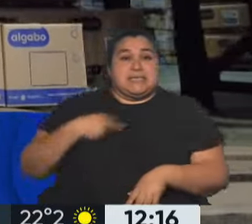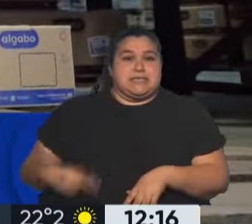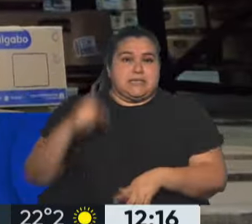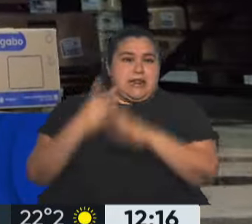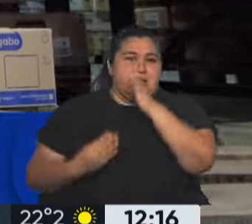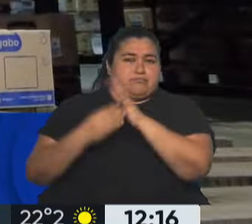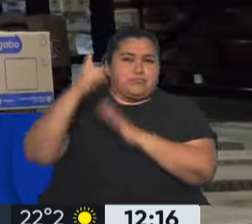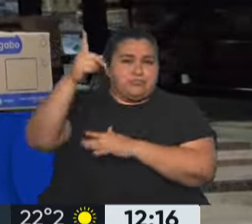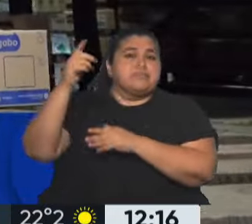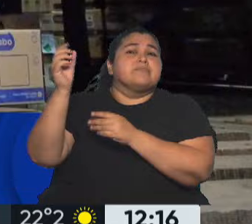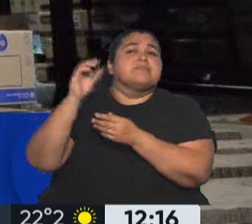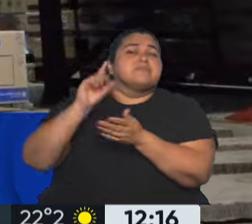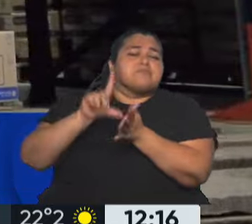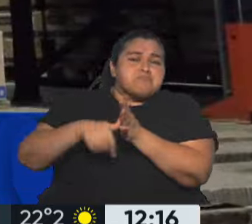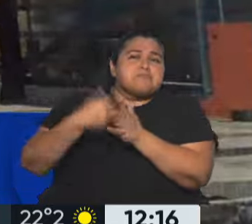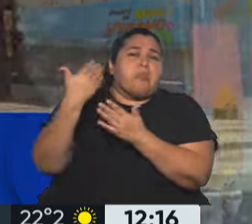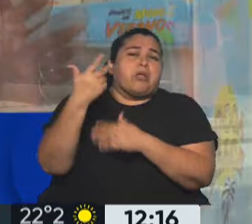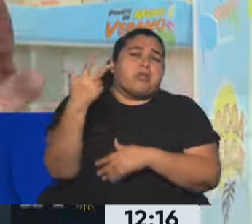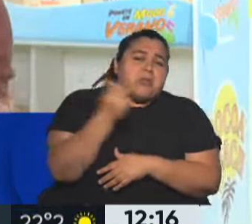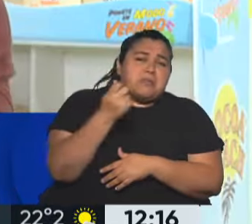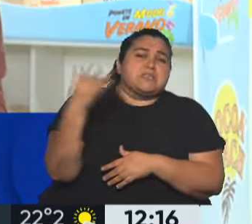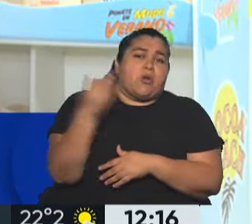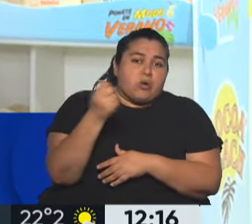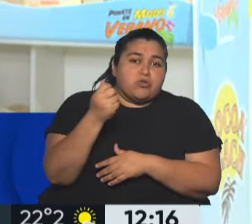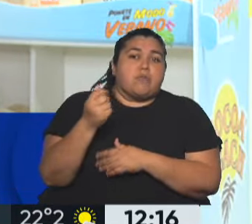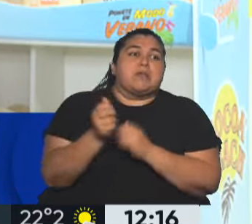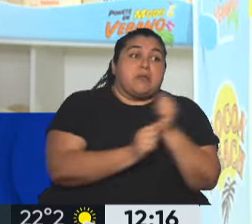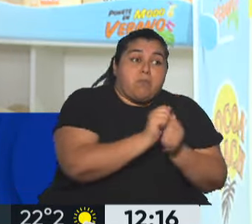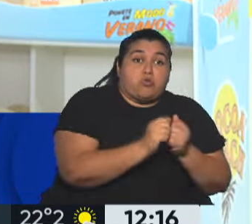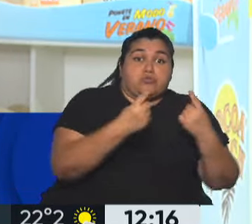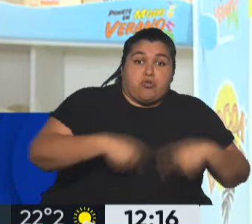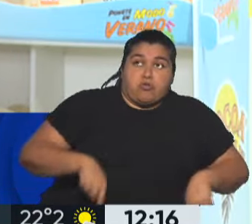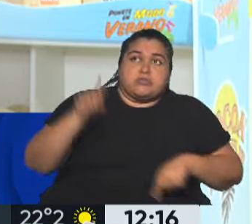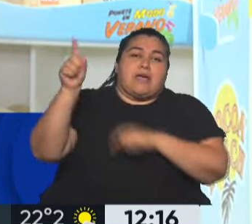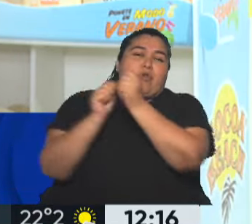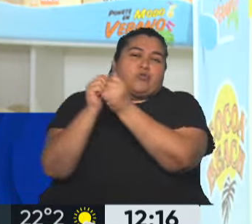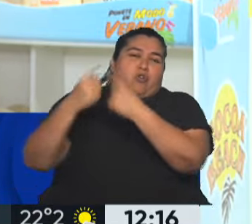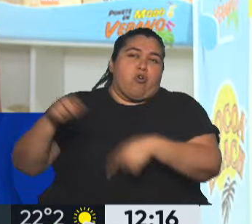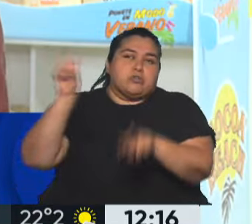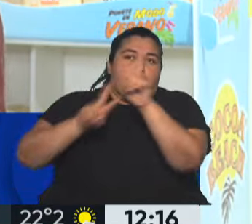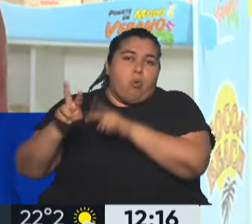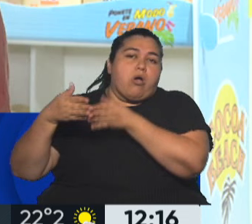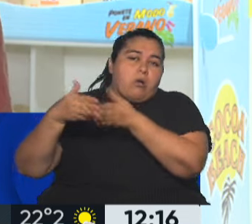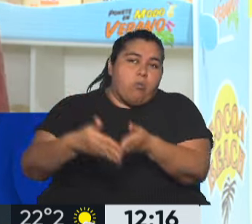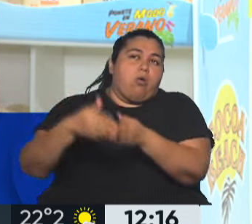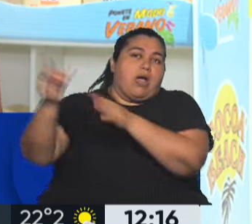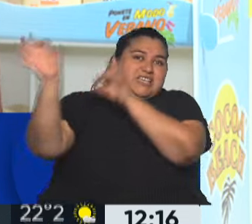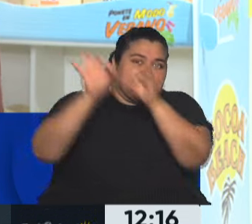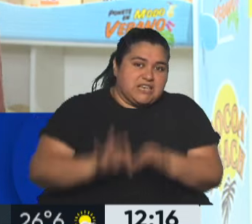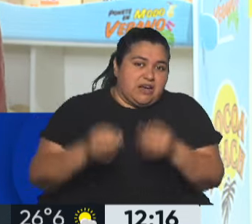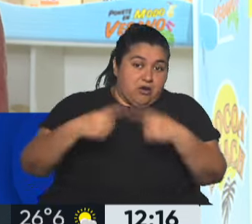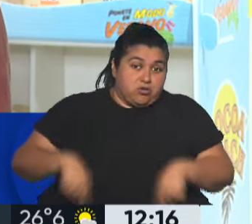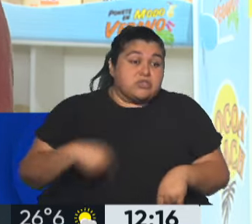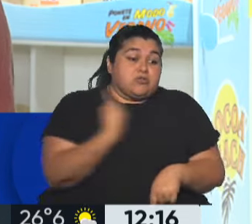principalmente, se puede demorar entre 3-4 meses que se realiza la producción, se embarca, los tiempos de buque, etc. Es por eso que la